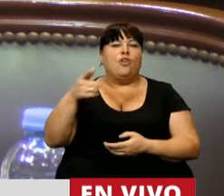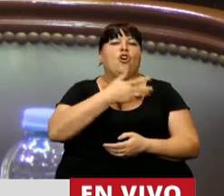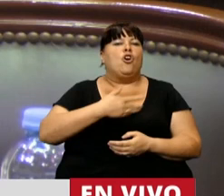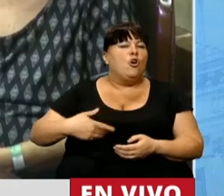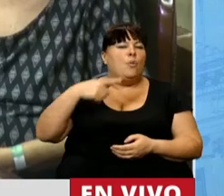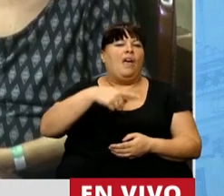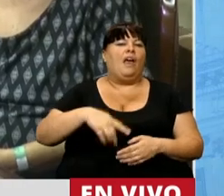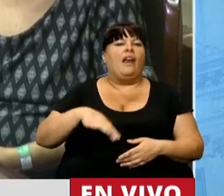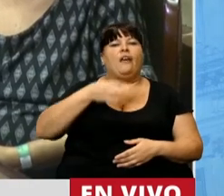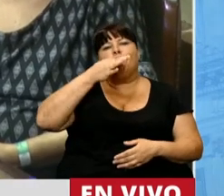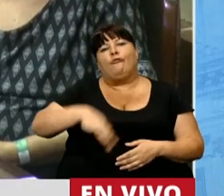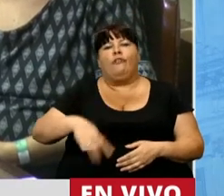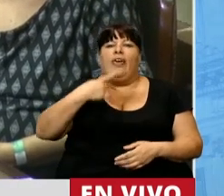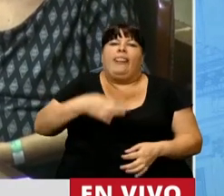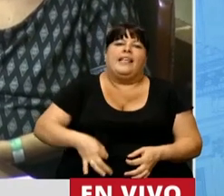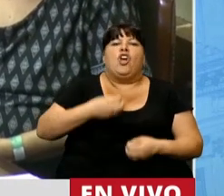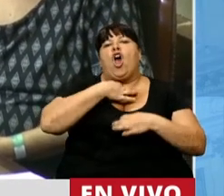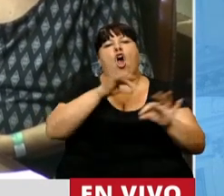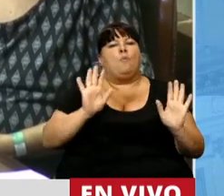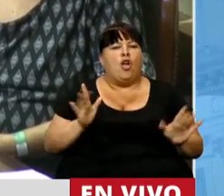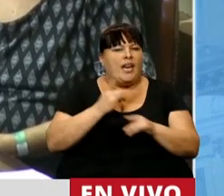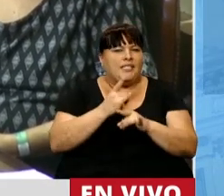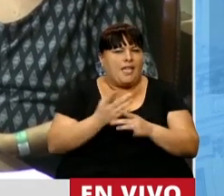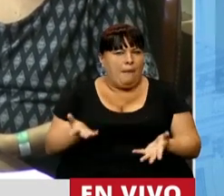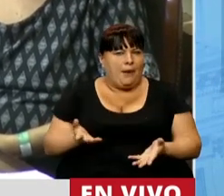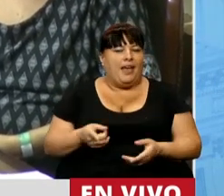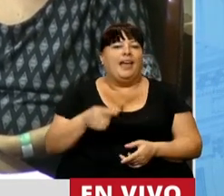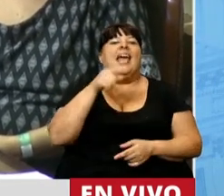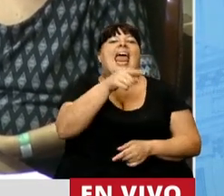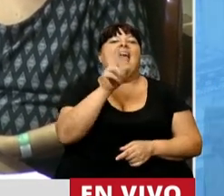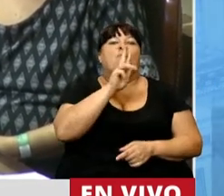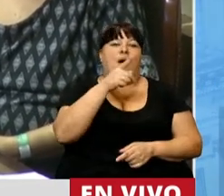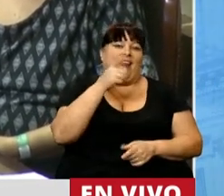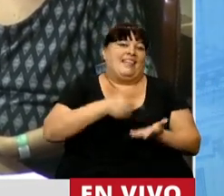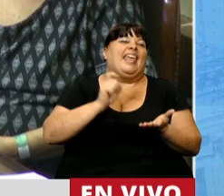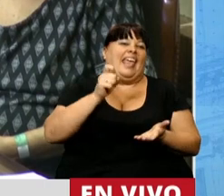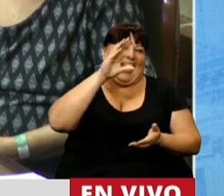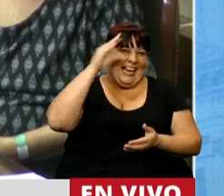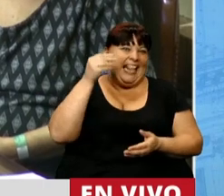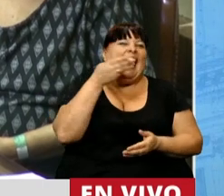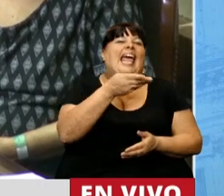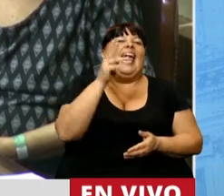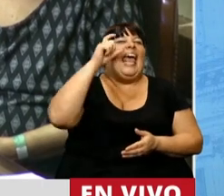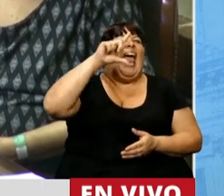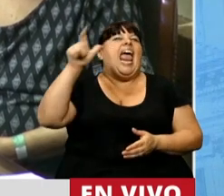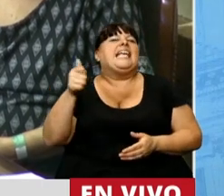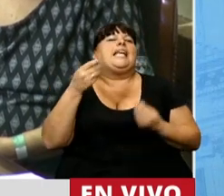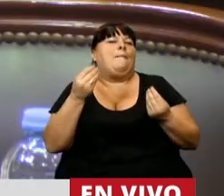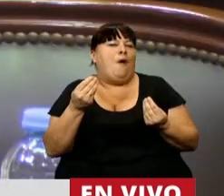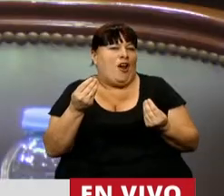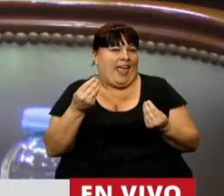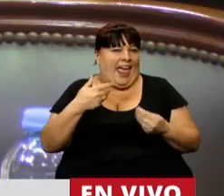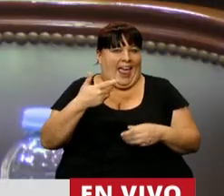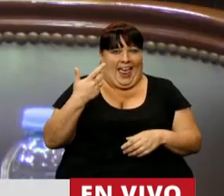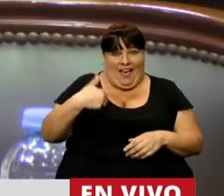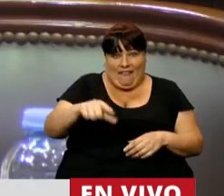oficialismo hace y dice lo que ella quiere y cuando ella quiere. Y digo cuando ella quiere porque a dos